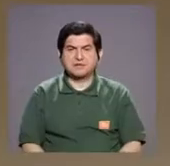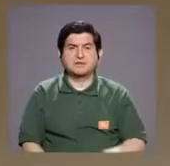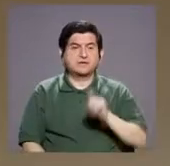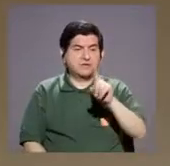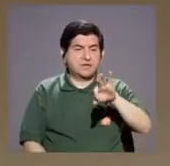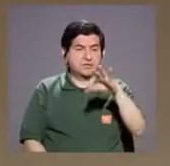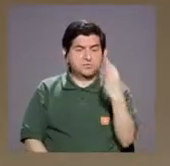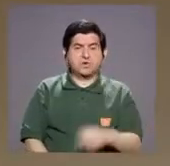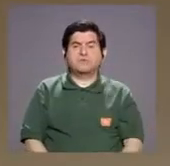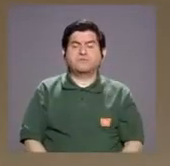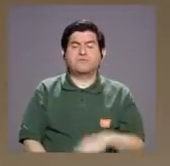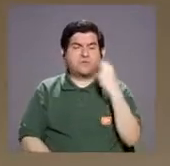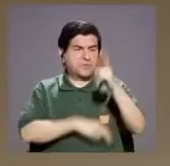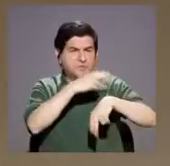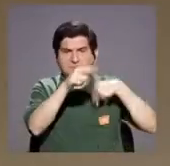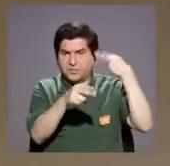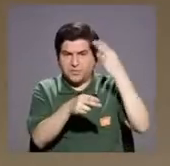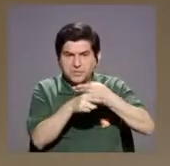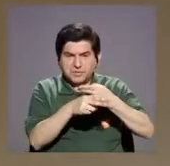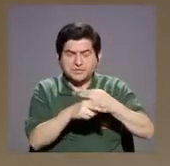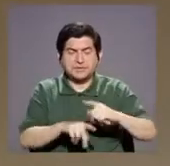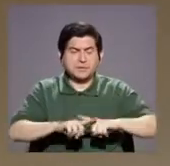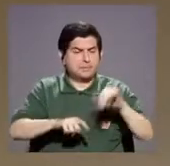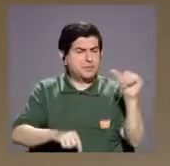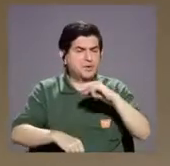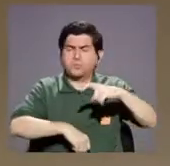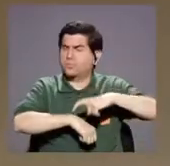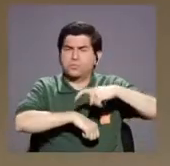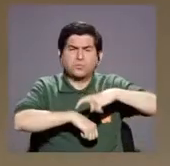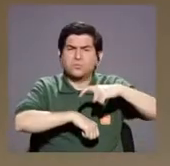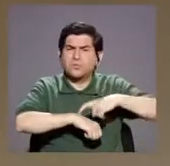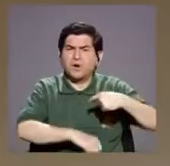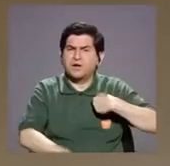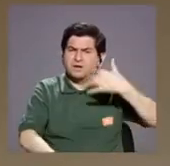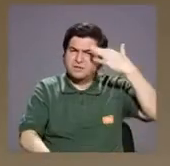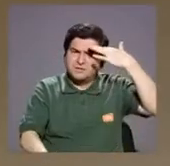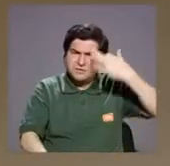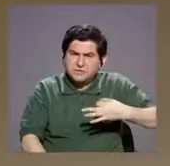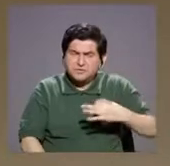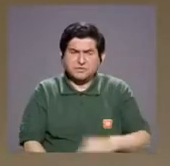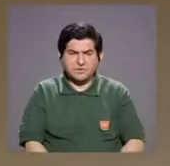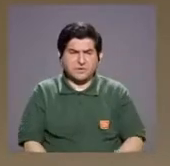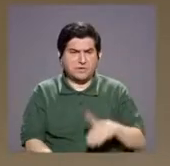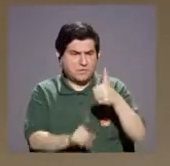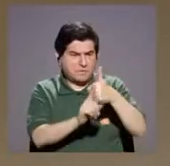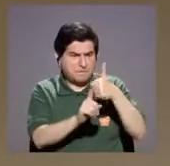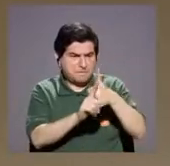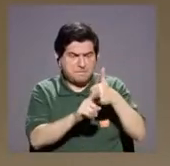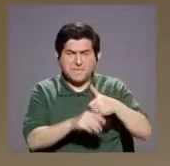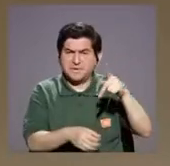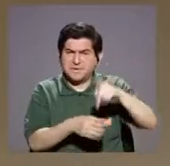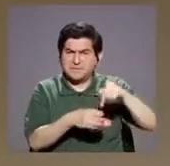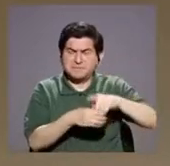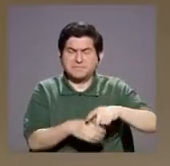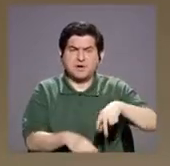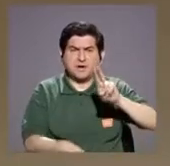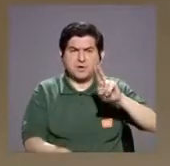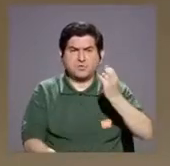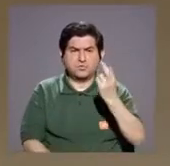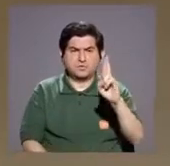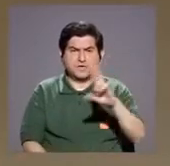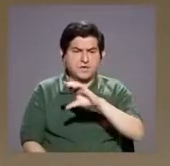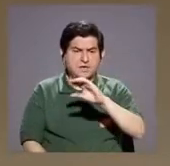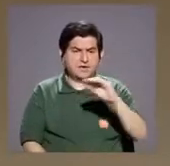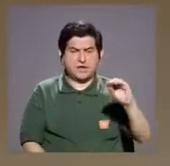forma de universalidad pero me parece que al mismo tiempo la misma presencia de la universidad de costa rica y de las otras